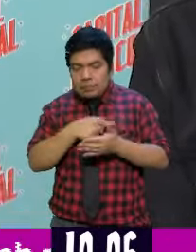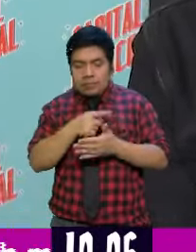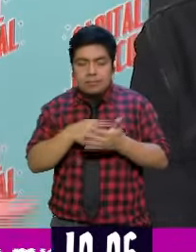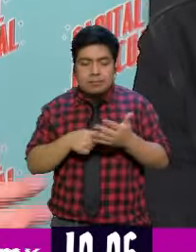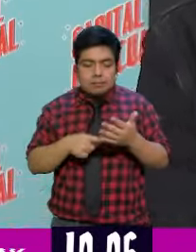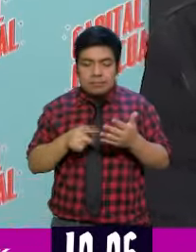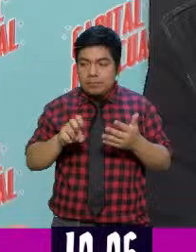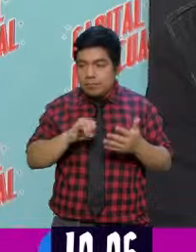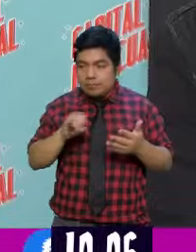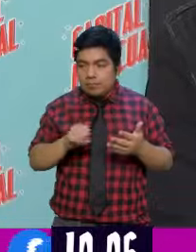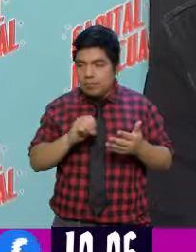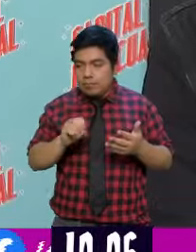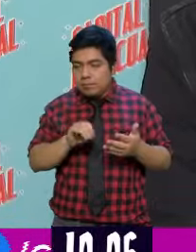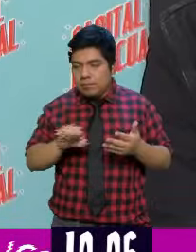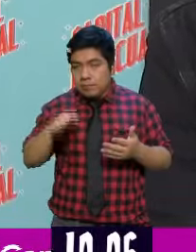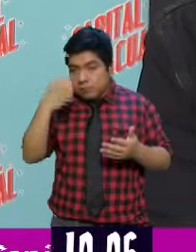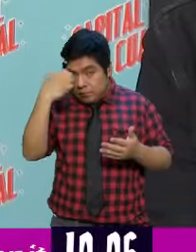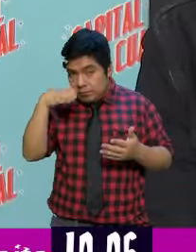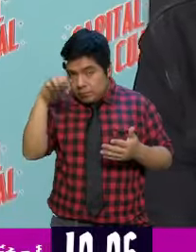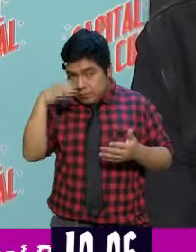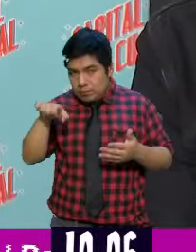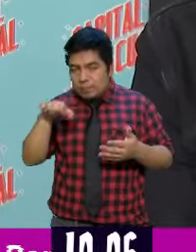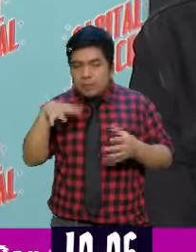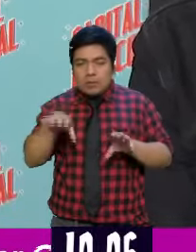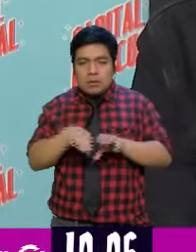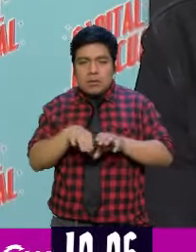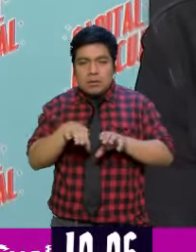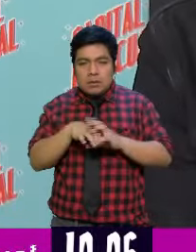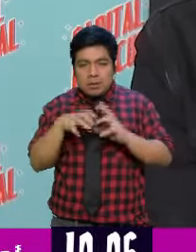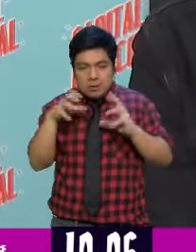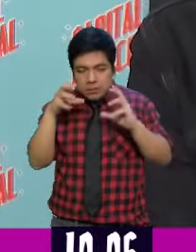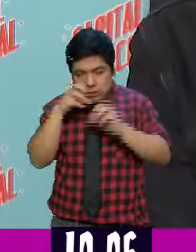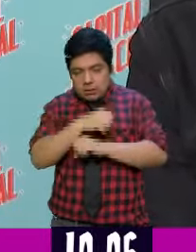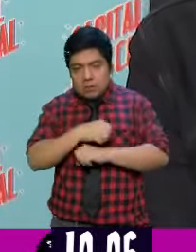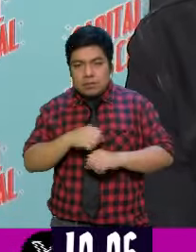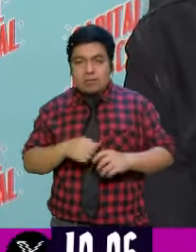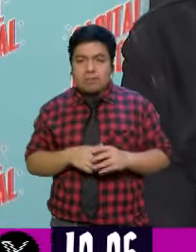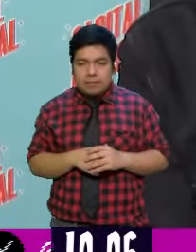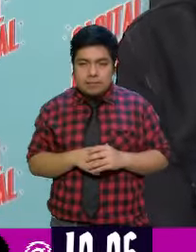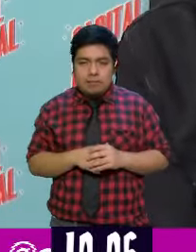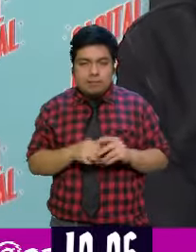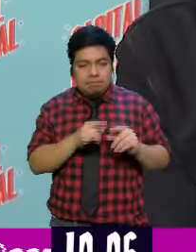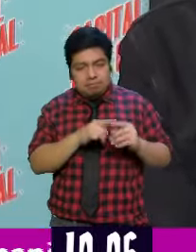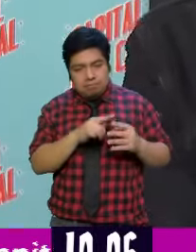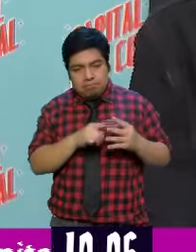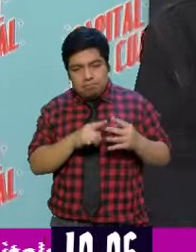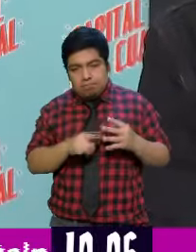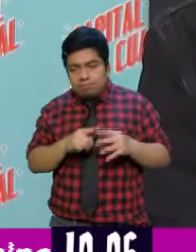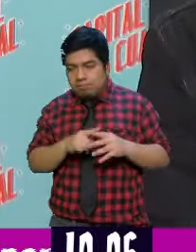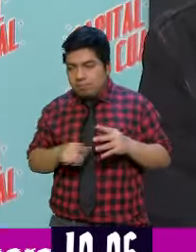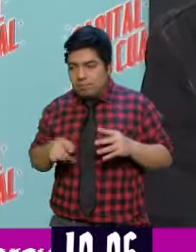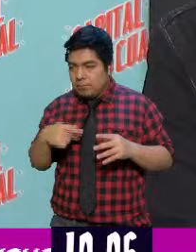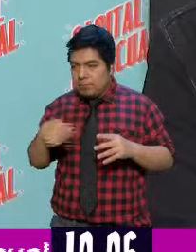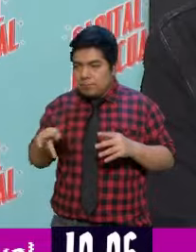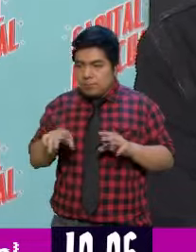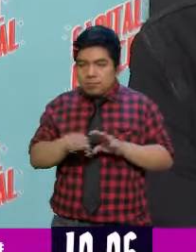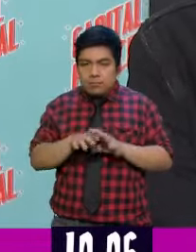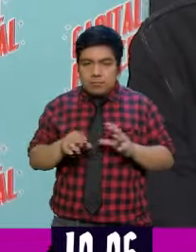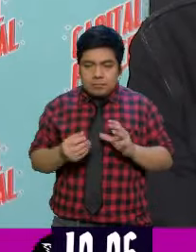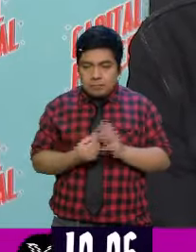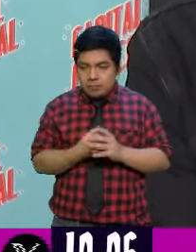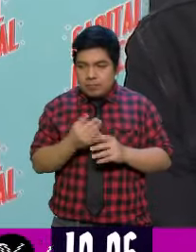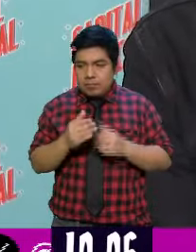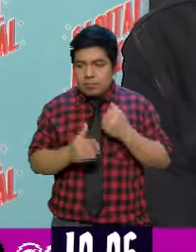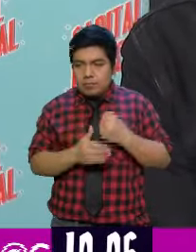José, obviamente, su experiencia es la escena oscura. Sí. En fin, hay de todo. Nos un va poco, a enseñar, ¿no?, su lado oscuro. Eso. Porque es más